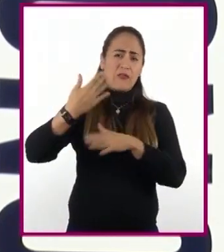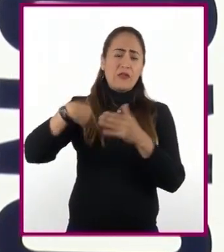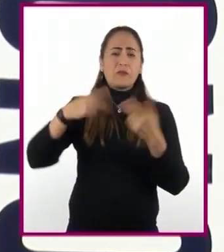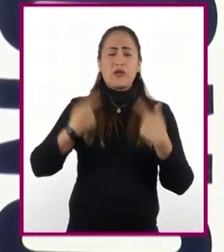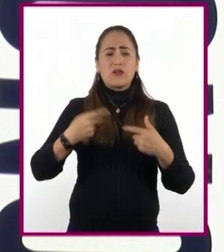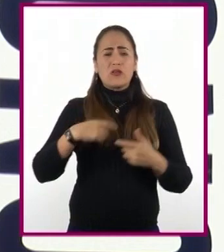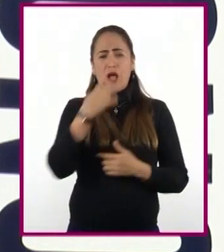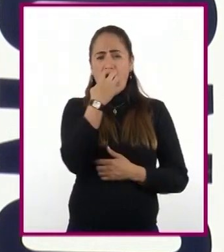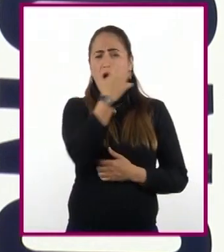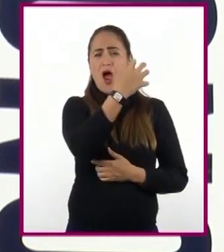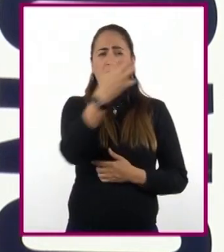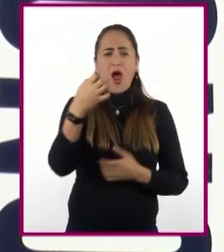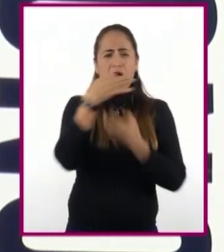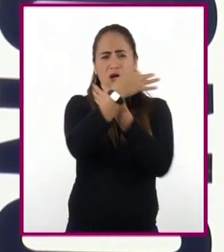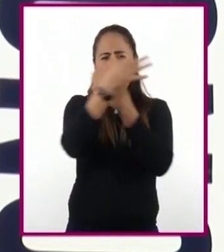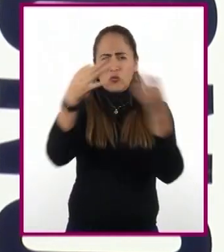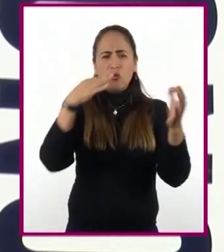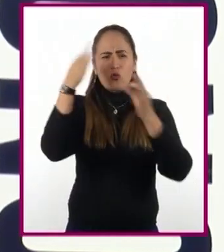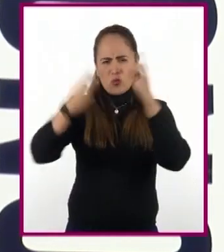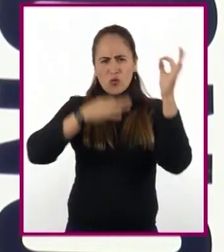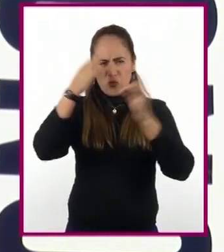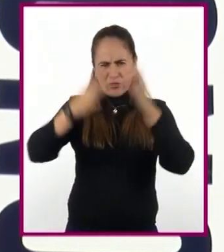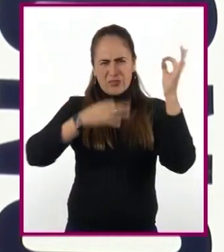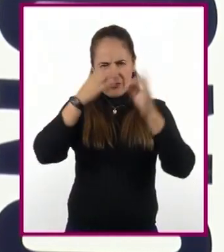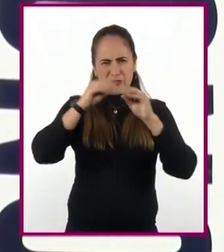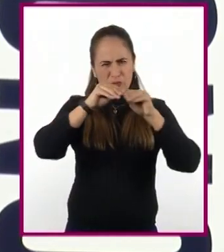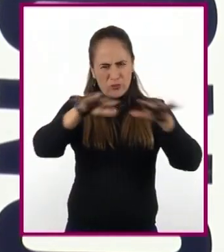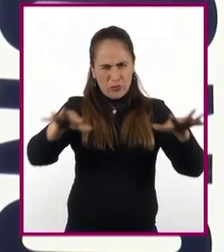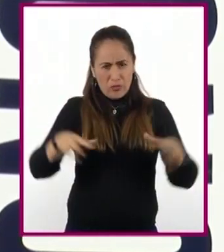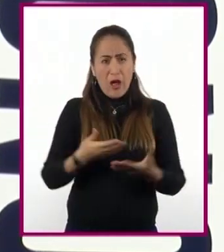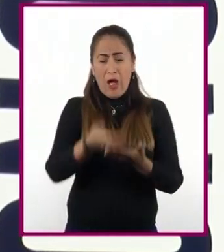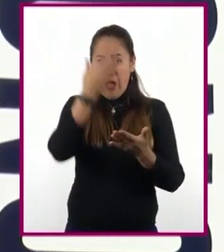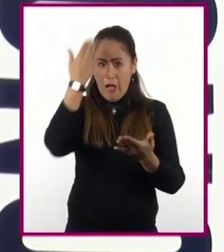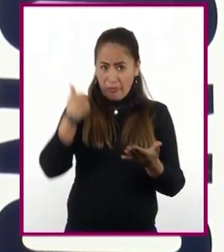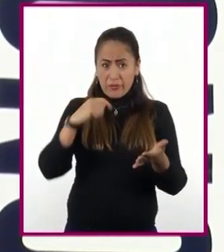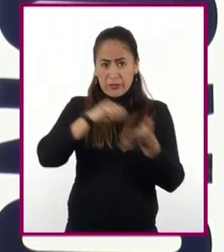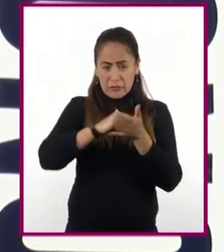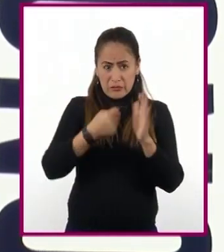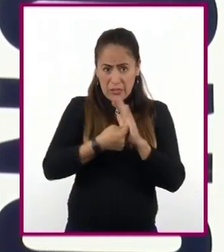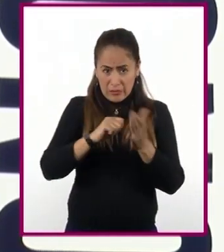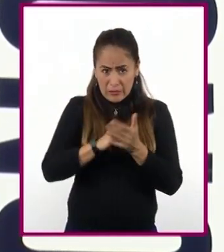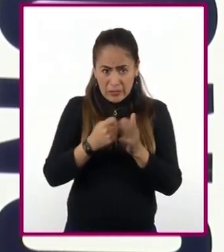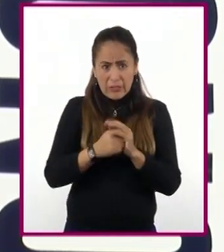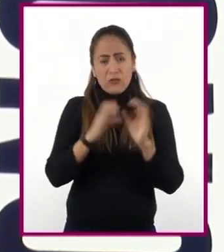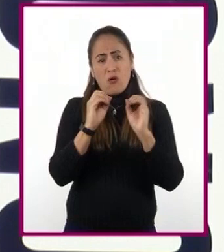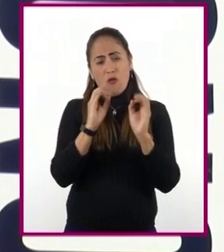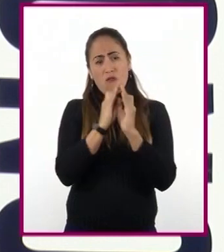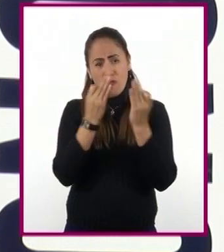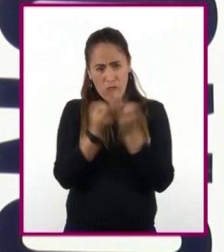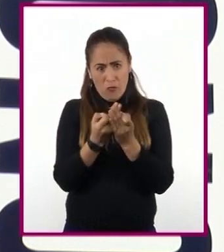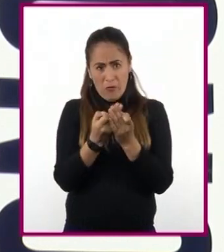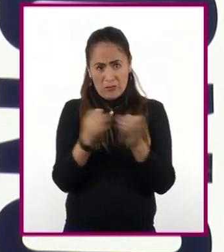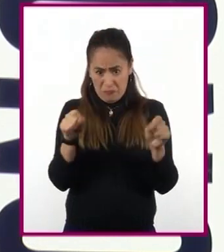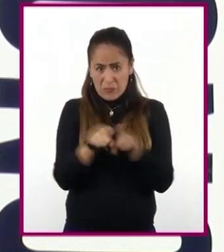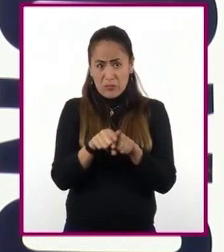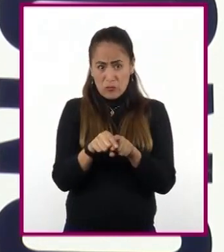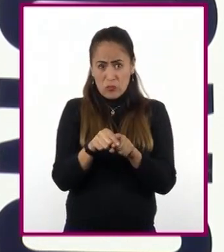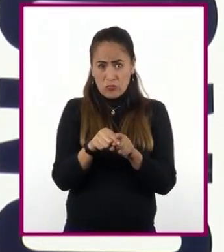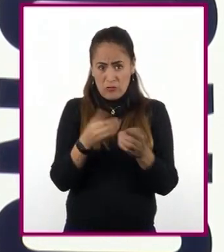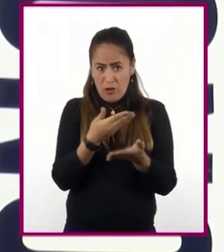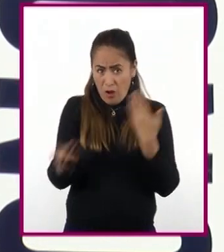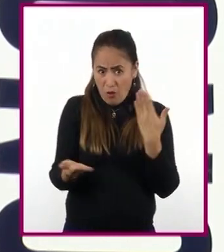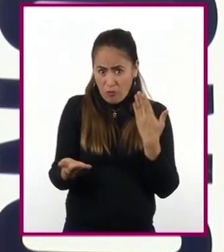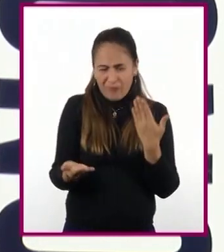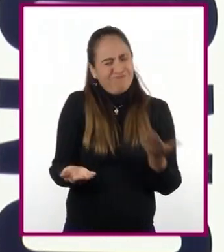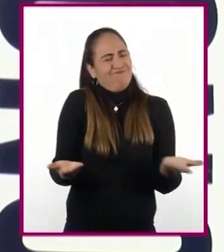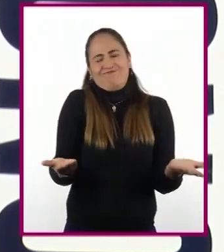pregonero anunciaba las noticias. En esa época no existían las técnicas ni los medios con los que contamos actualmente. Y de